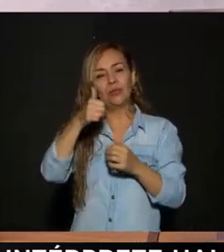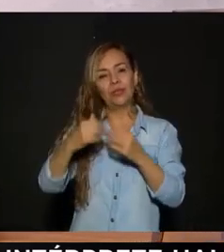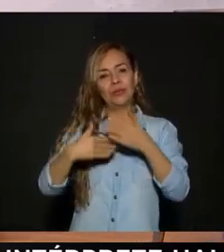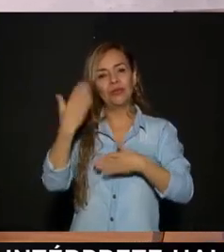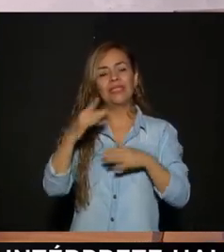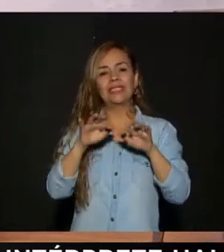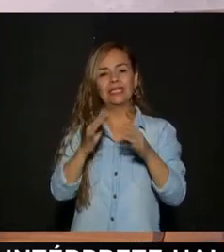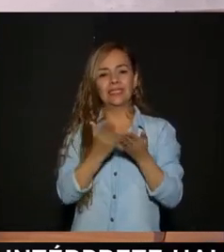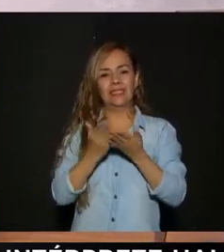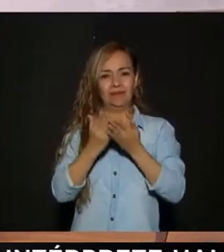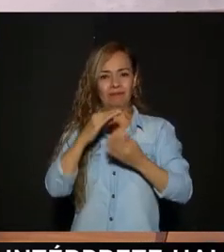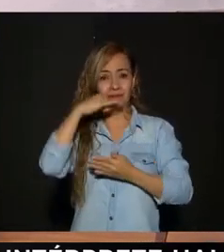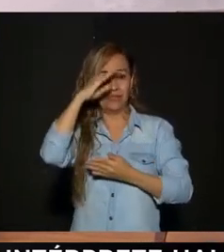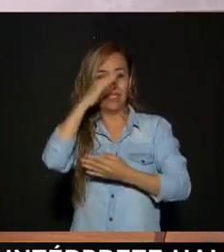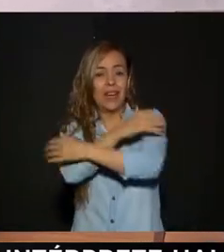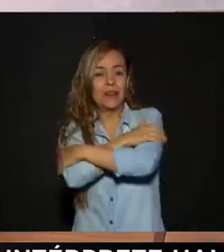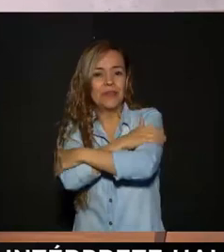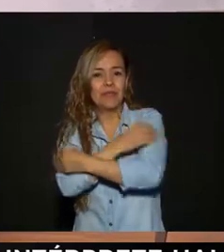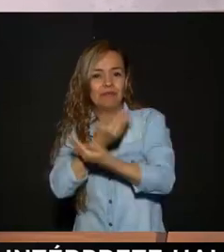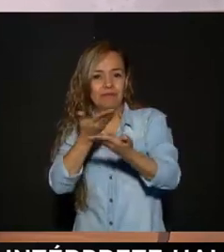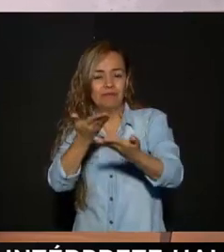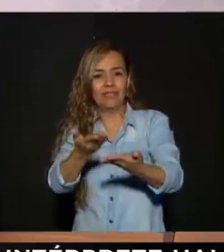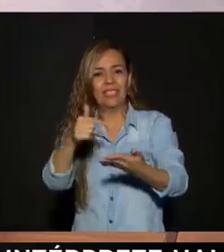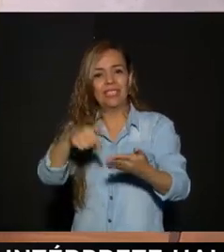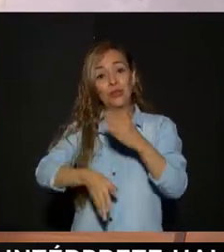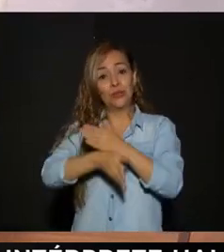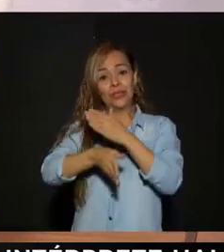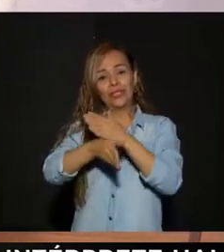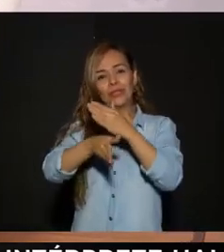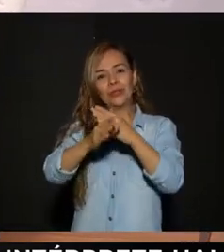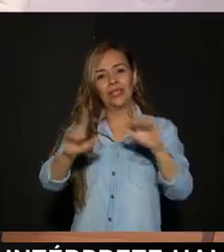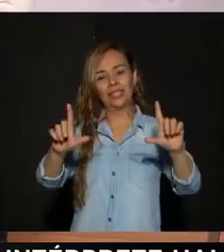de Medellín. Un abrazo gigante y continúen con la programación del canal